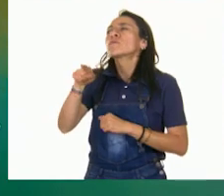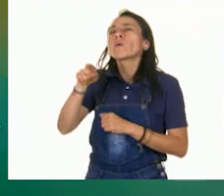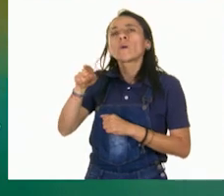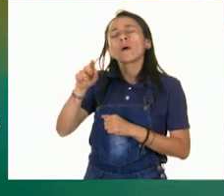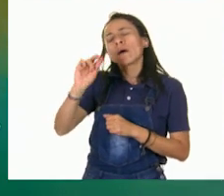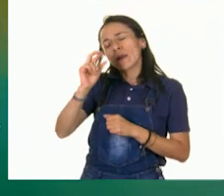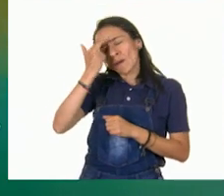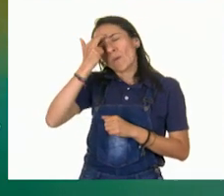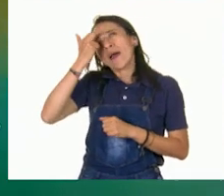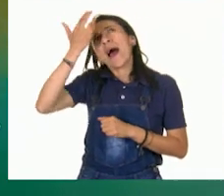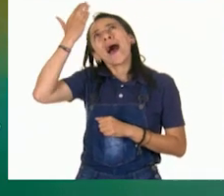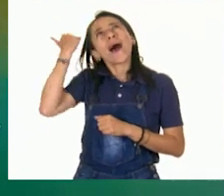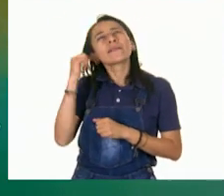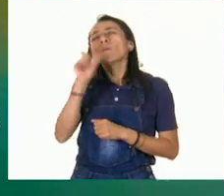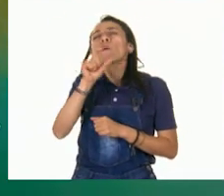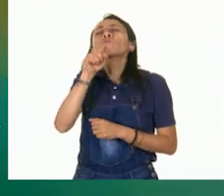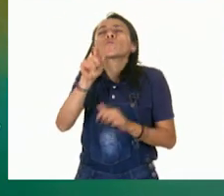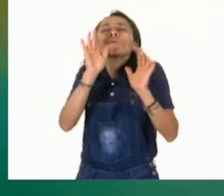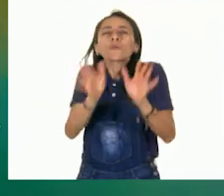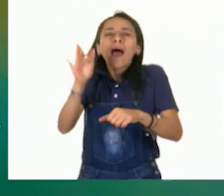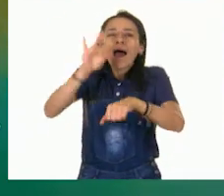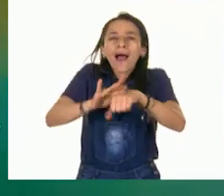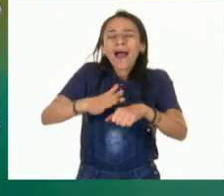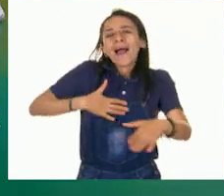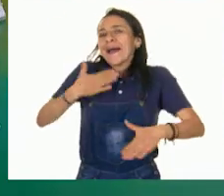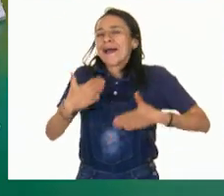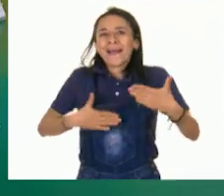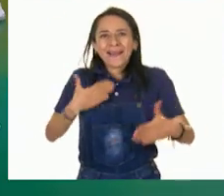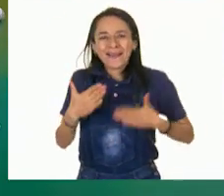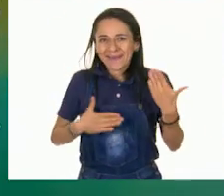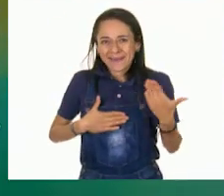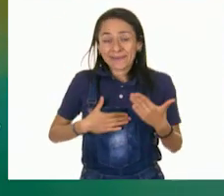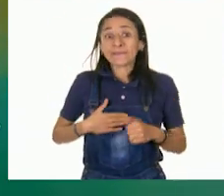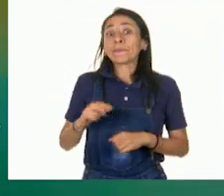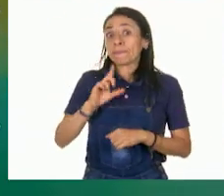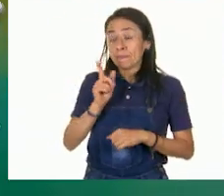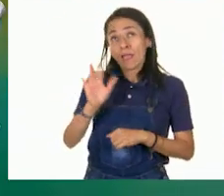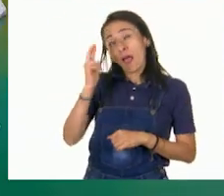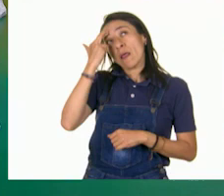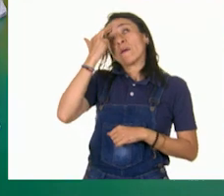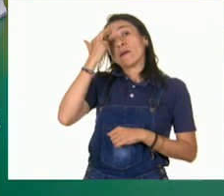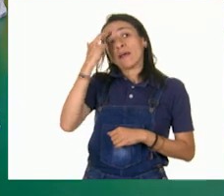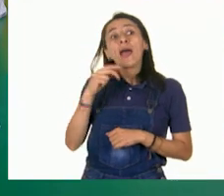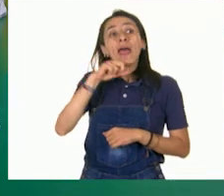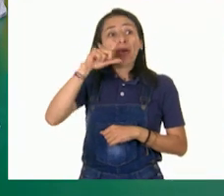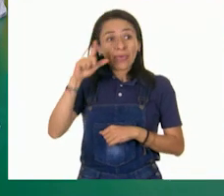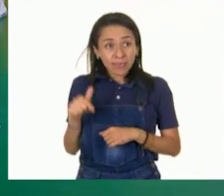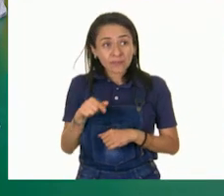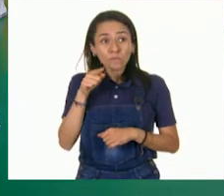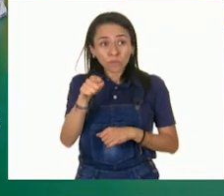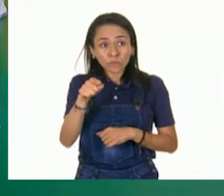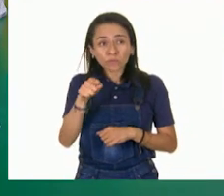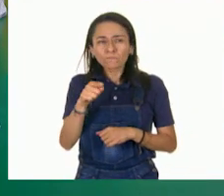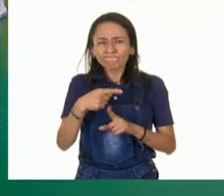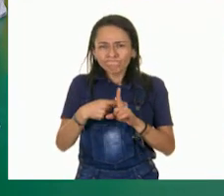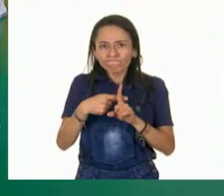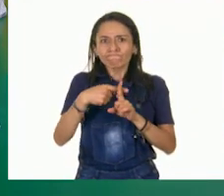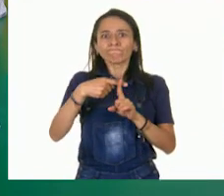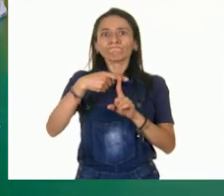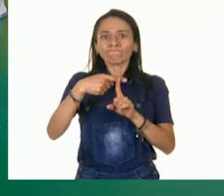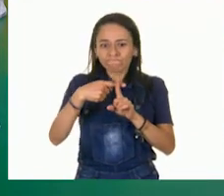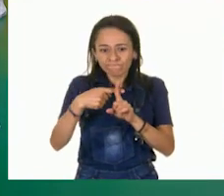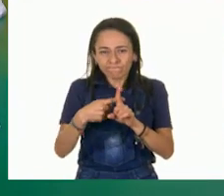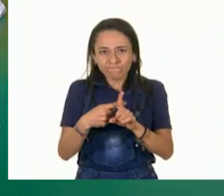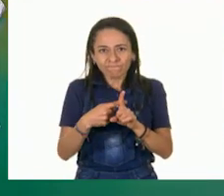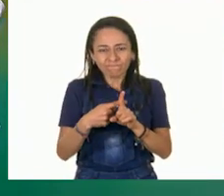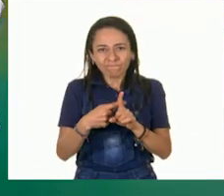O que tuviste un momento de alegría y que tu emocionómetro pongas en qué nivel estabas. De la alegría, muy bien. ¿Sí? Sí,